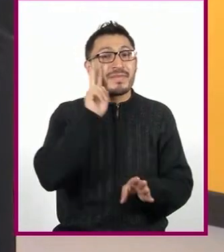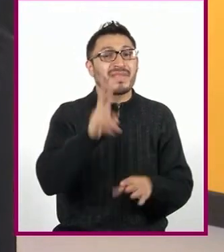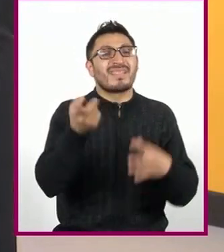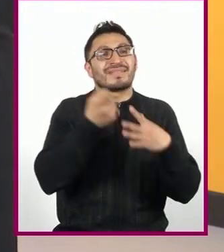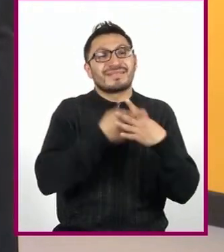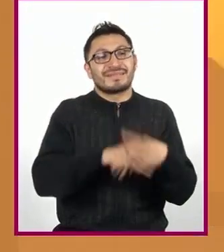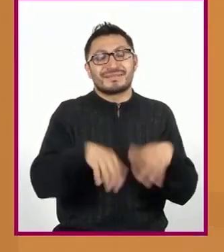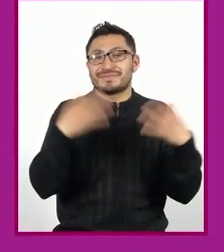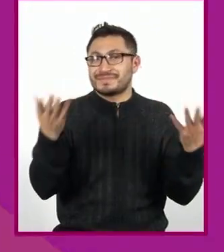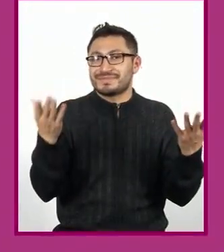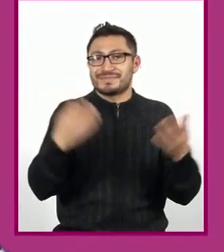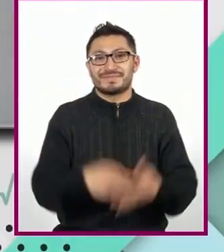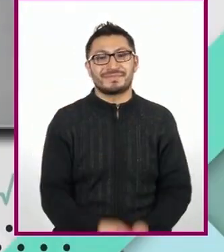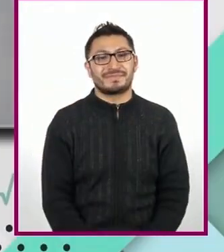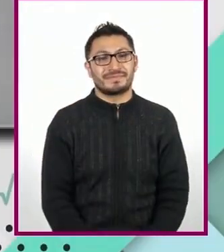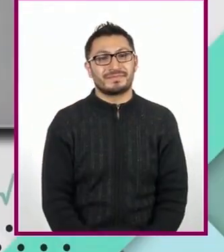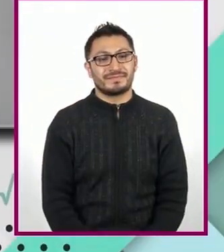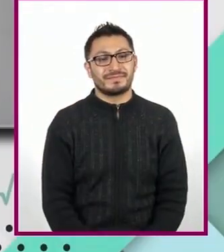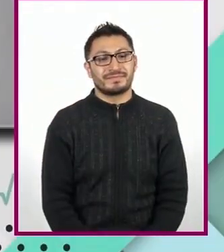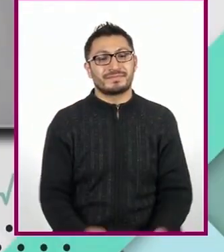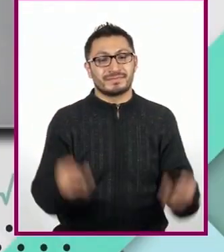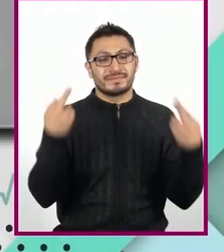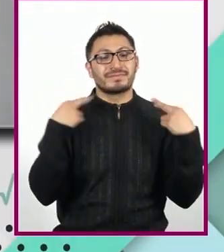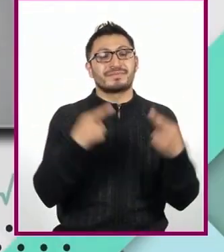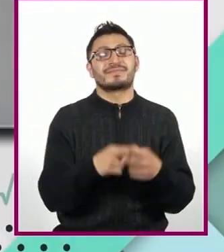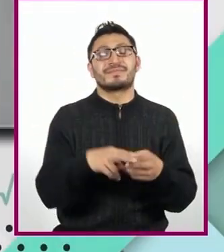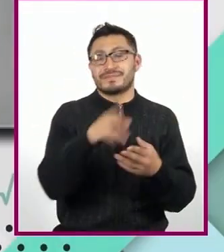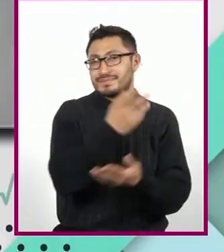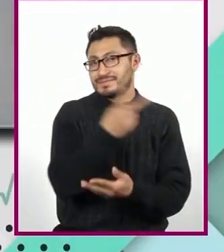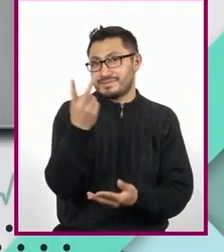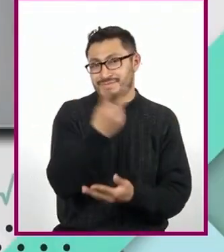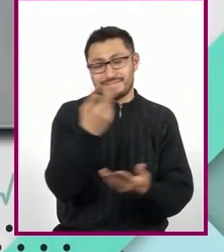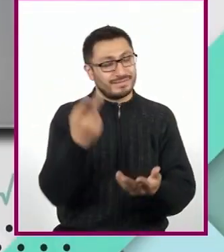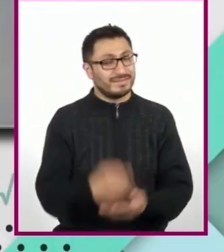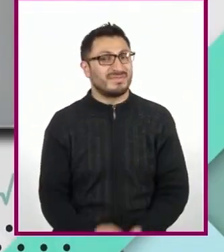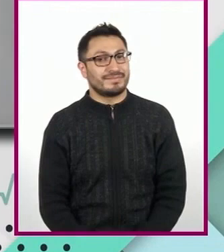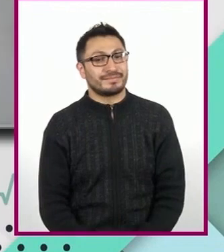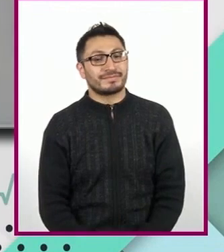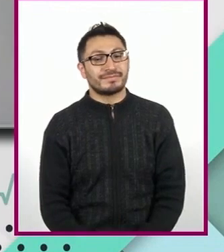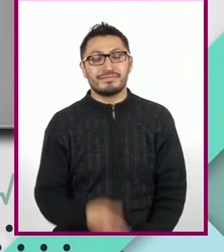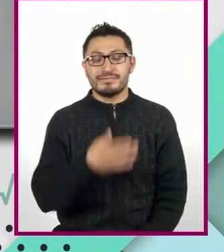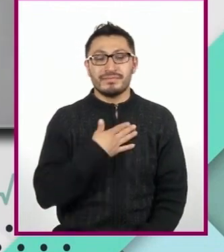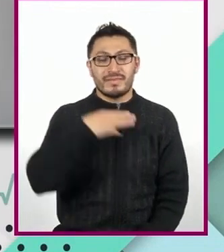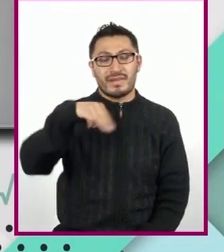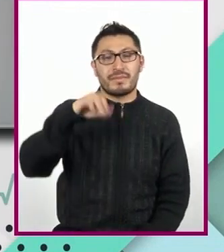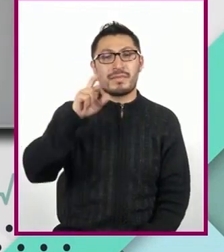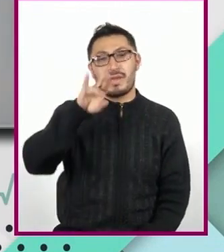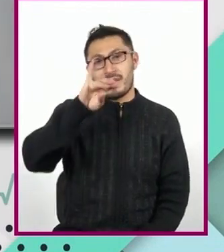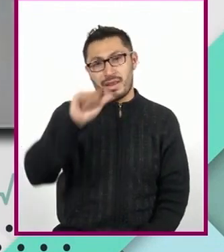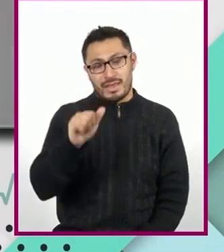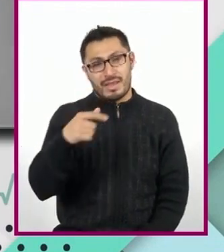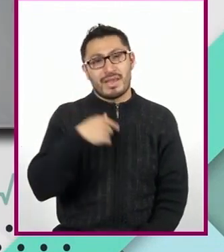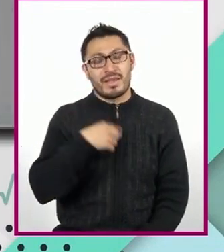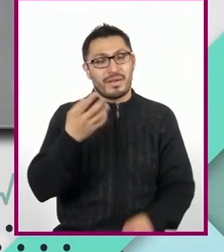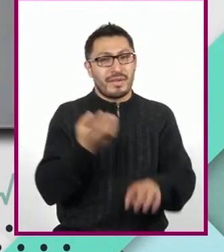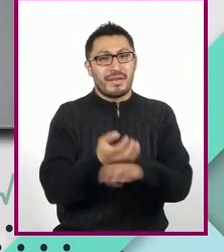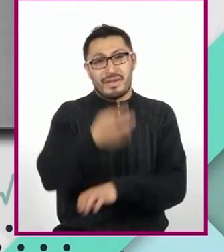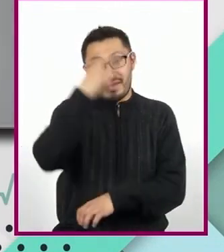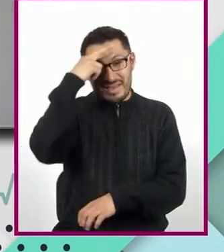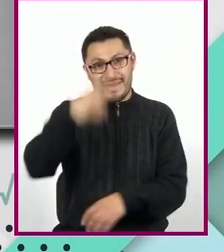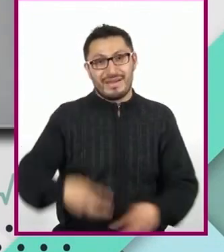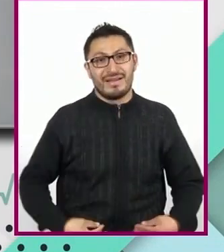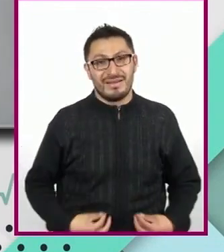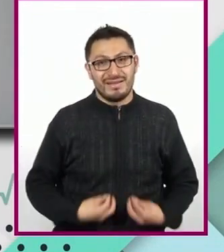comenzamos? Profesor Alberto y profesor Bernabé, soy María José del Estado de México.